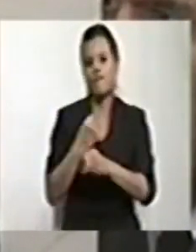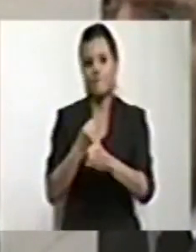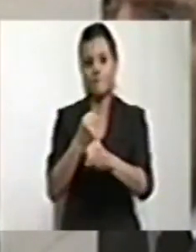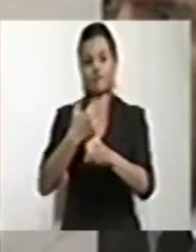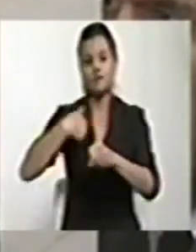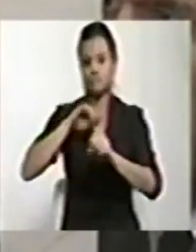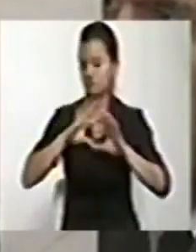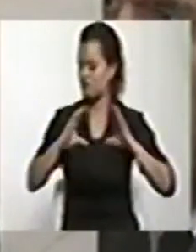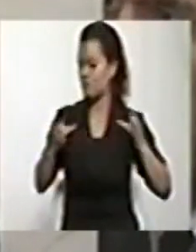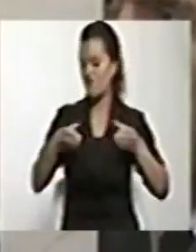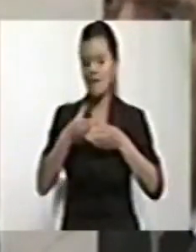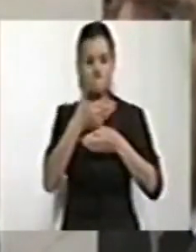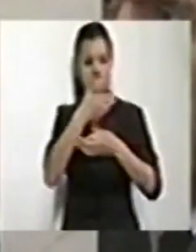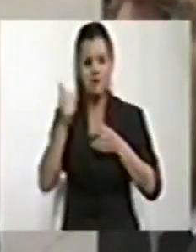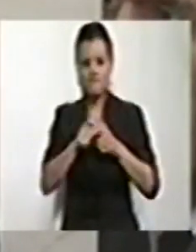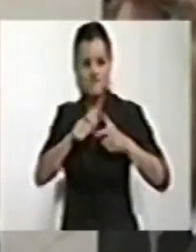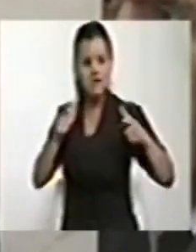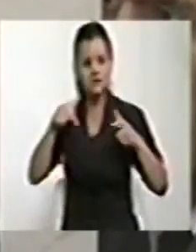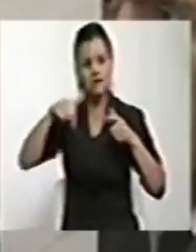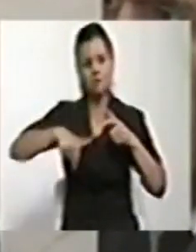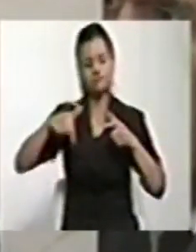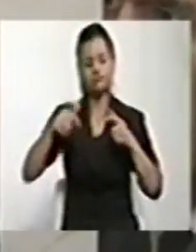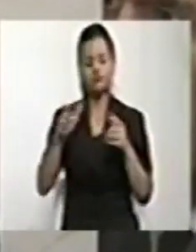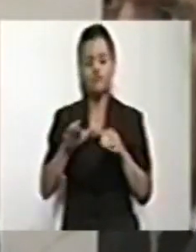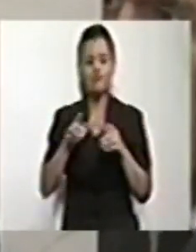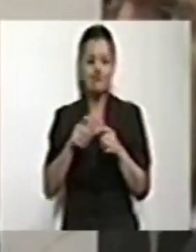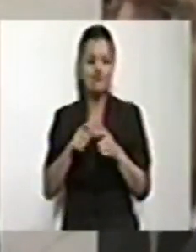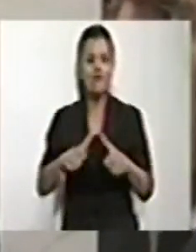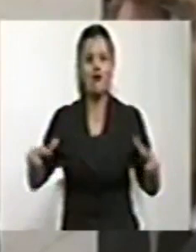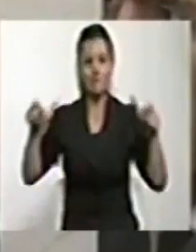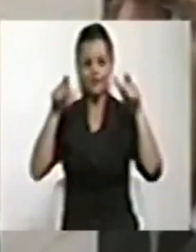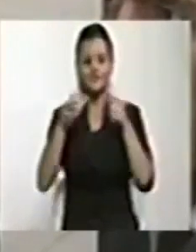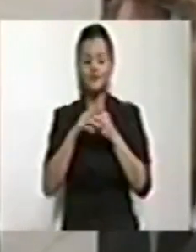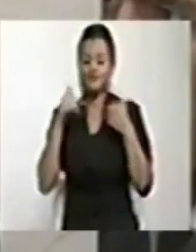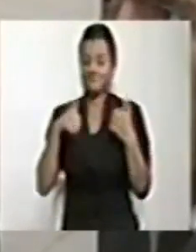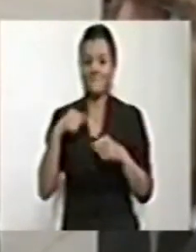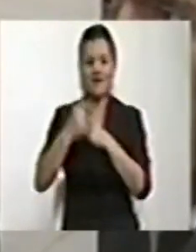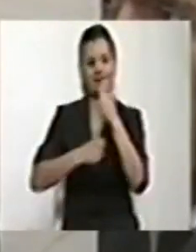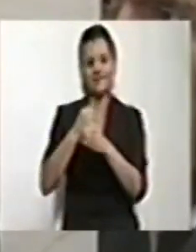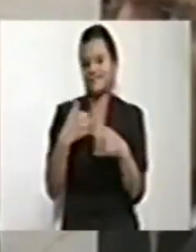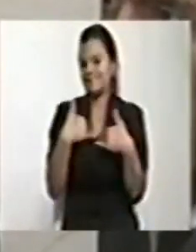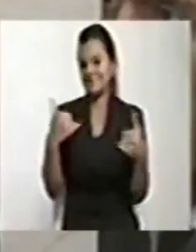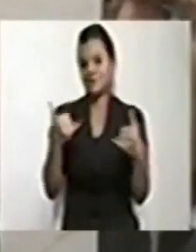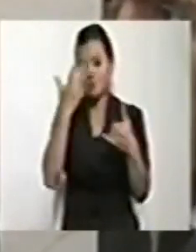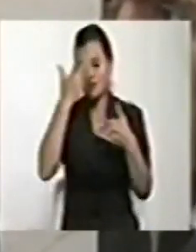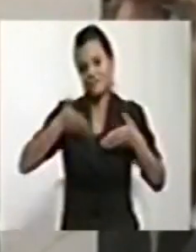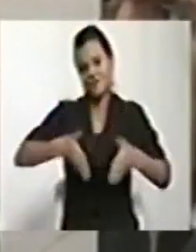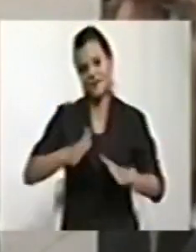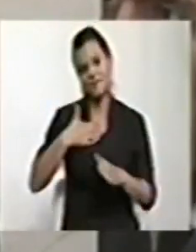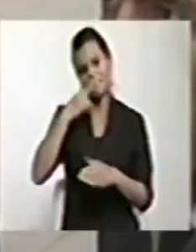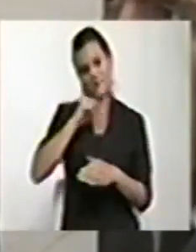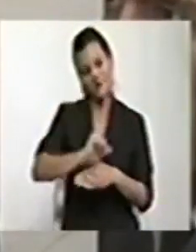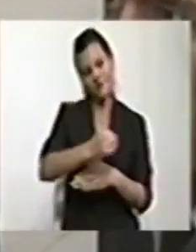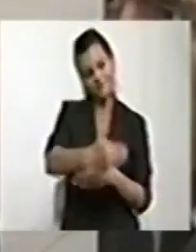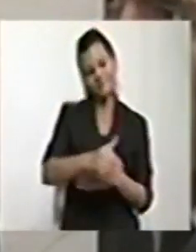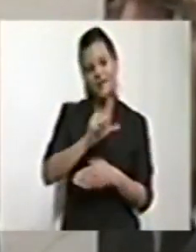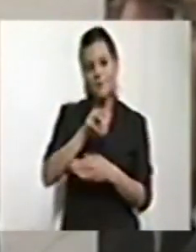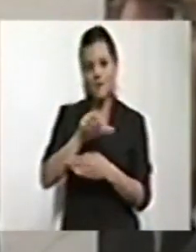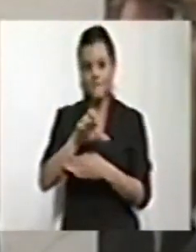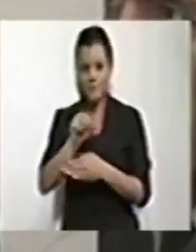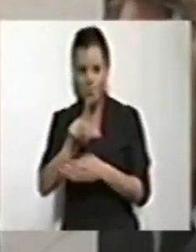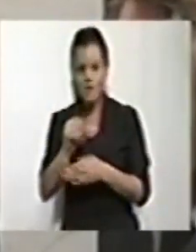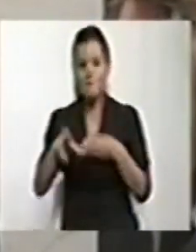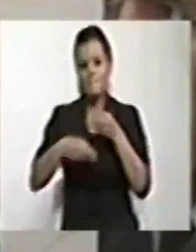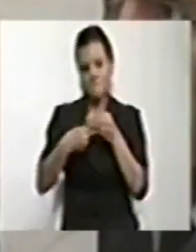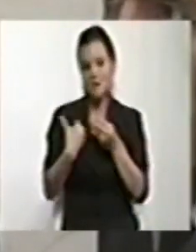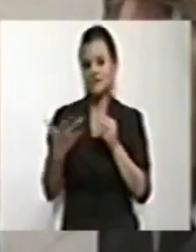año maravilloso en mi vida, por el nacimiento de mi pequeña hija Amapola, por haber compartido con el presidente Uribe, los